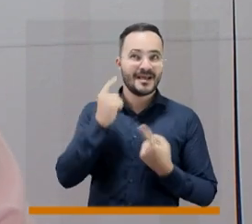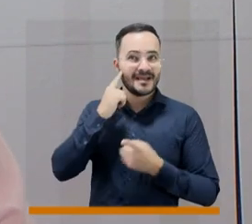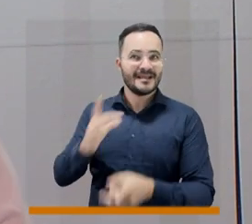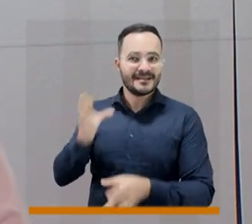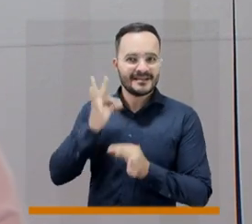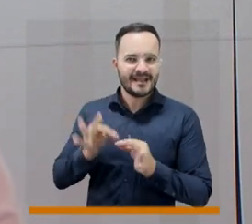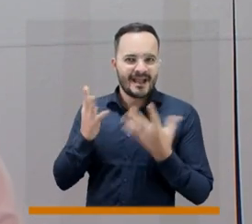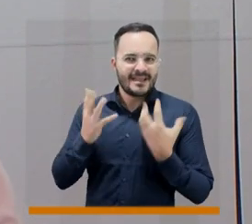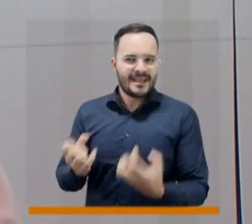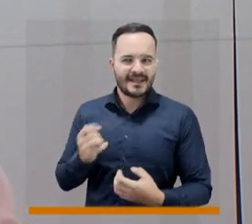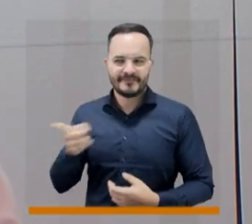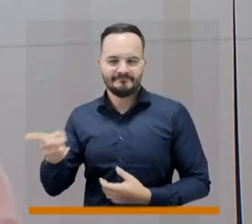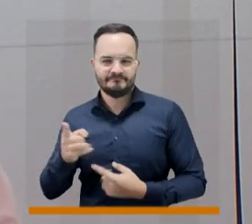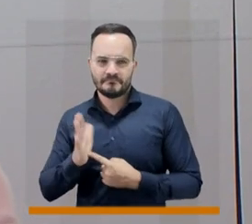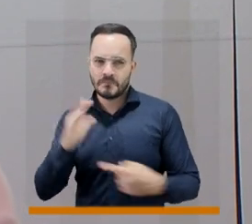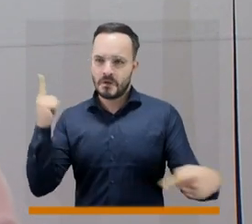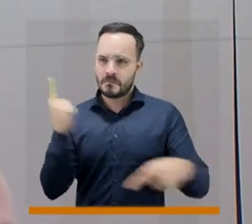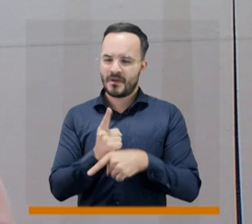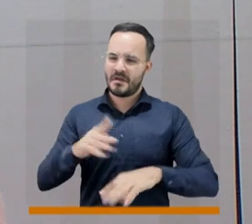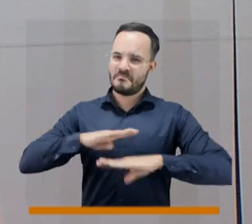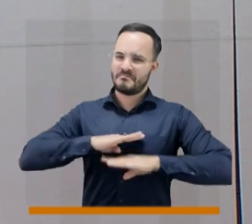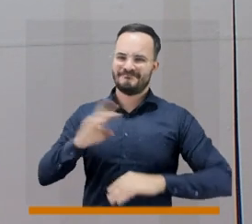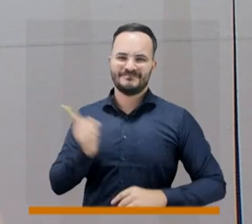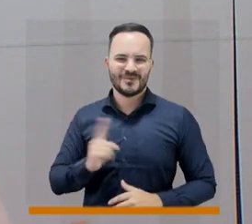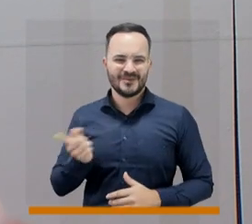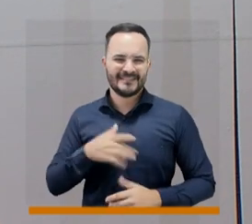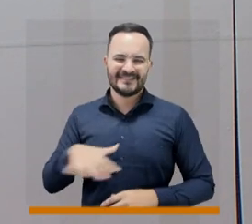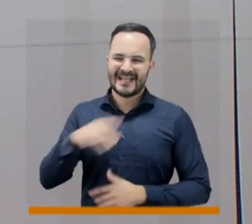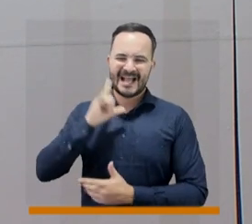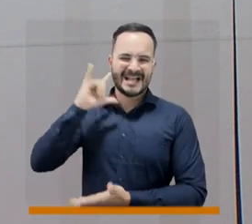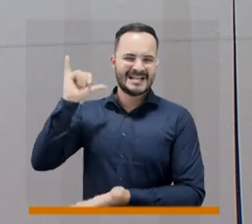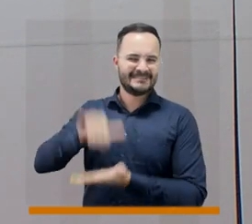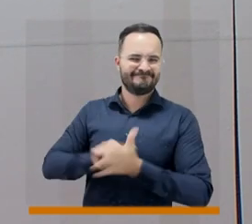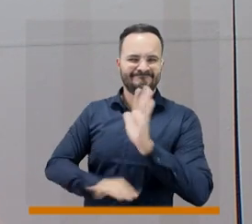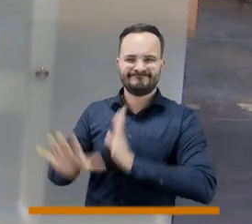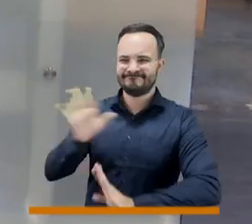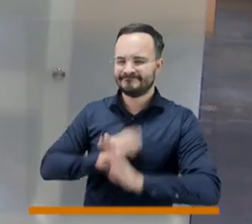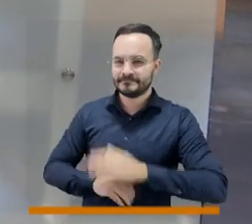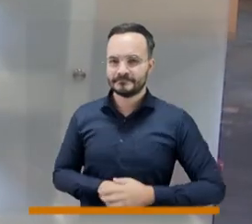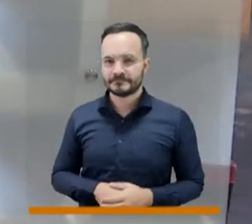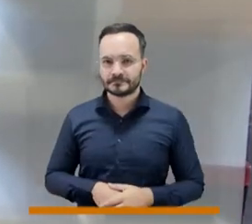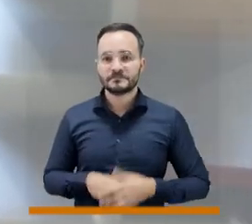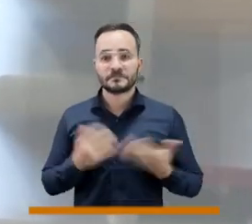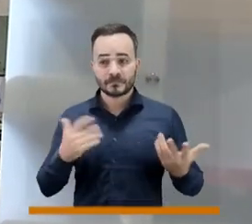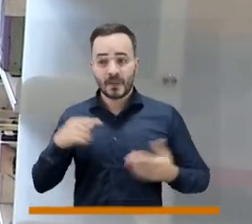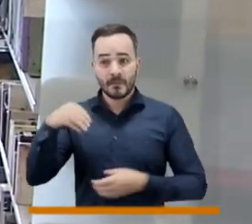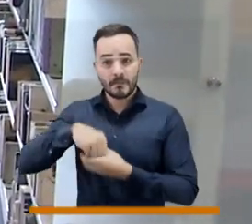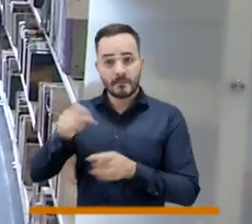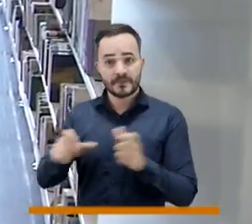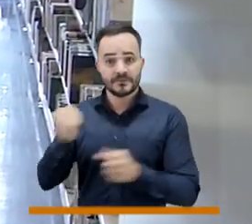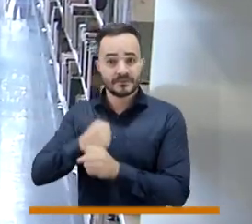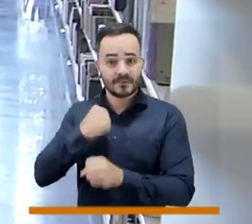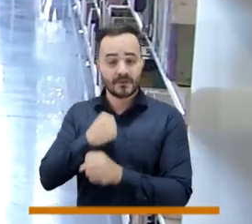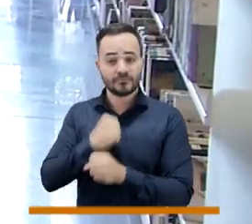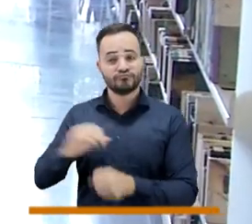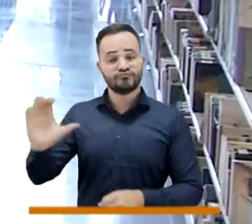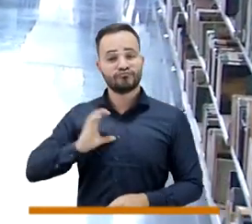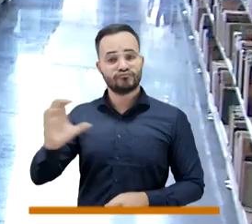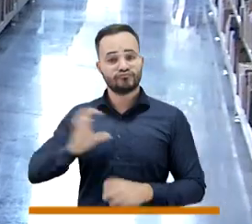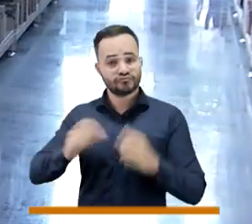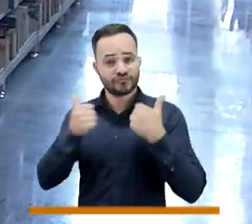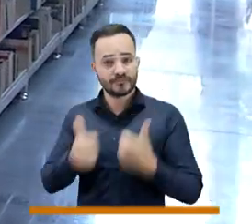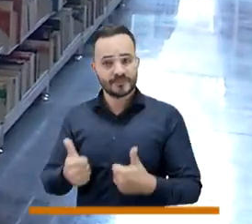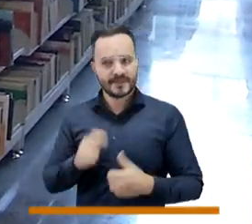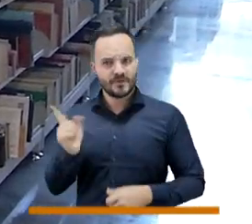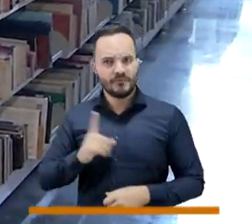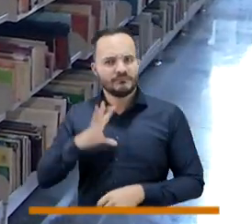como lo espera el sector cultural de Medellín y está perdiendo legitimidad en ese liderazgo. La planta de cargos no está bien